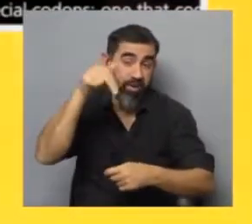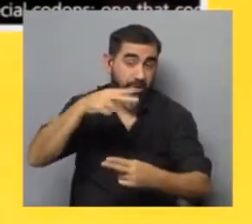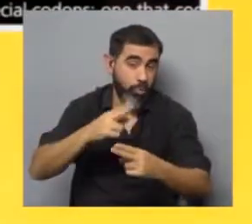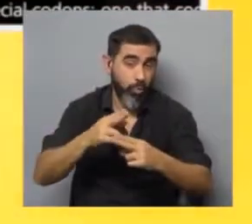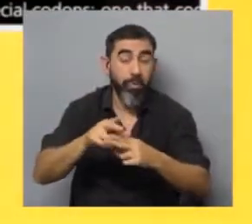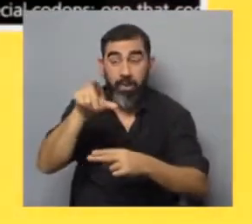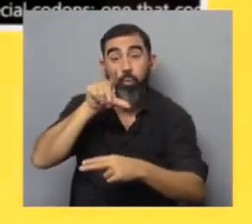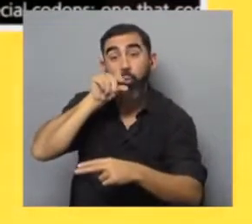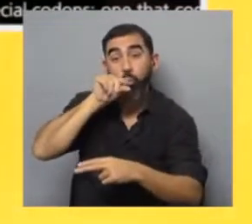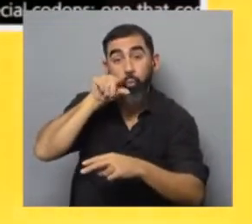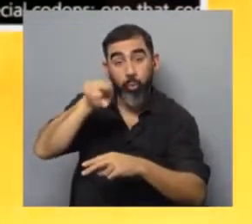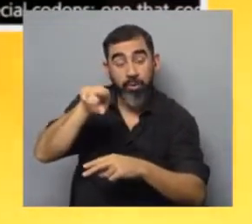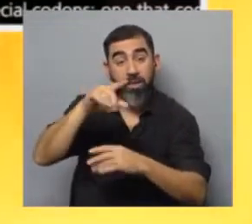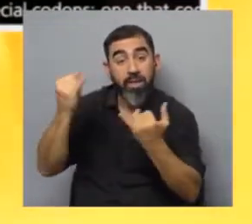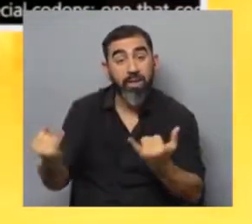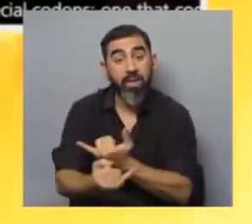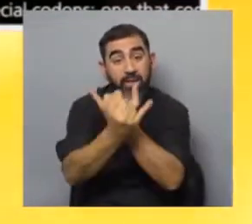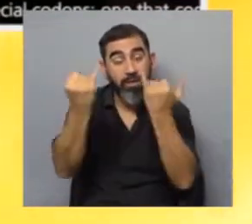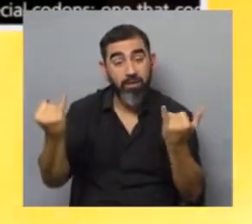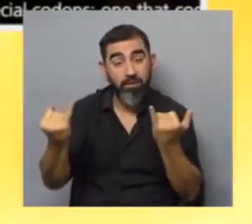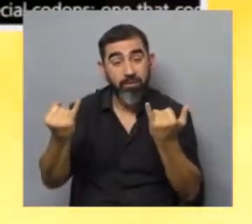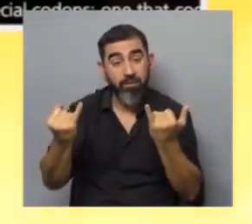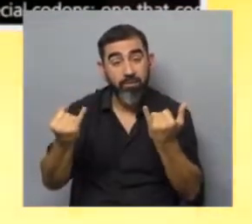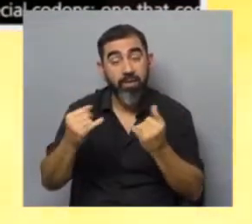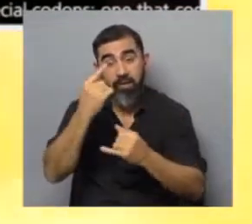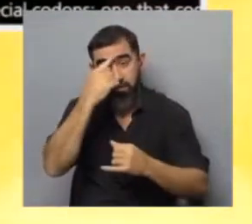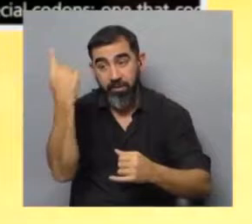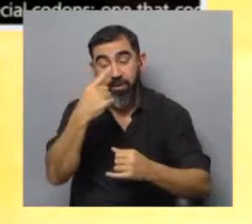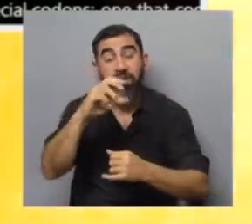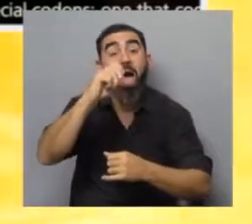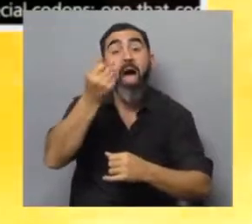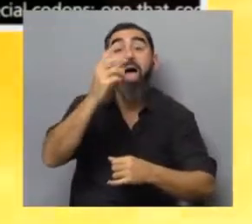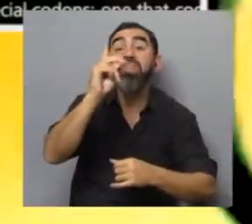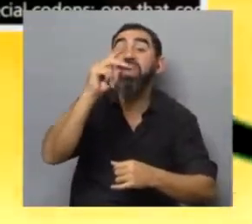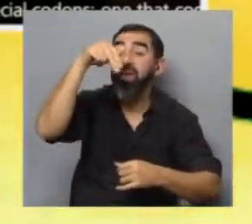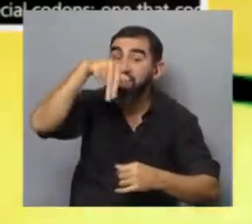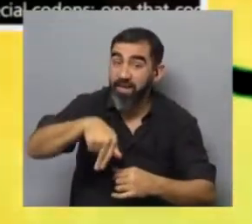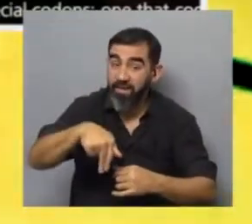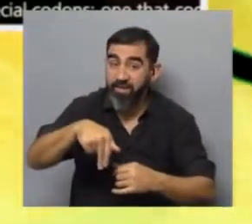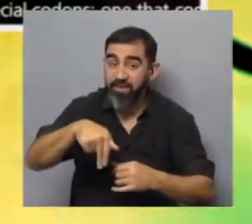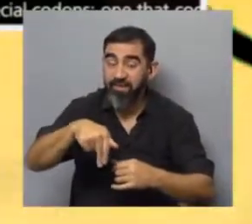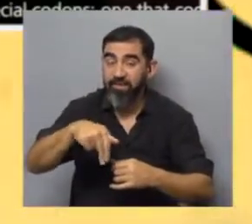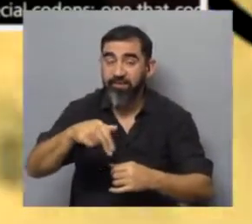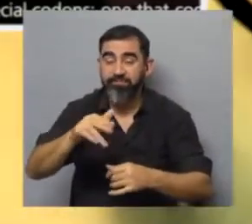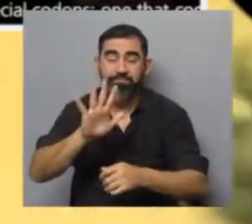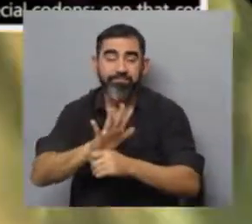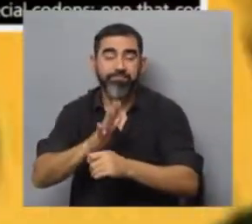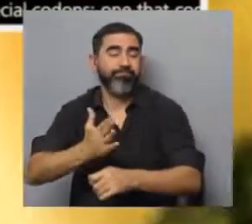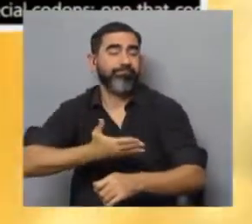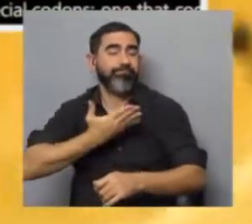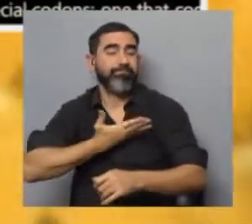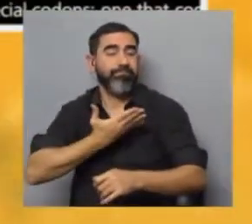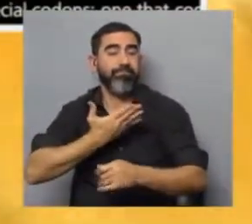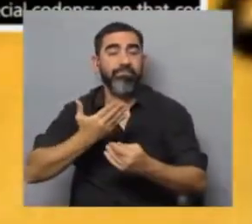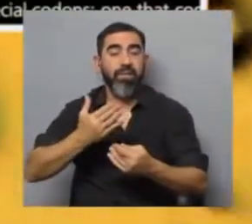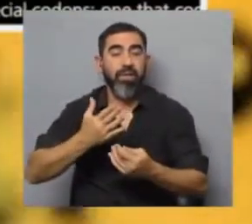cuenta de Twitter, el Día Internacional del ADN, de una forma medio reivindicativa, el